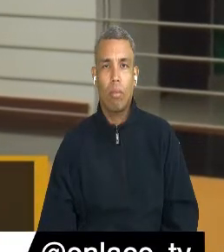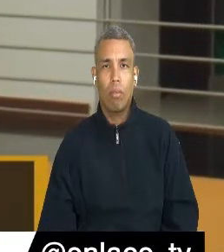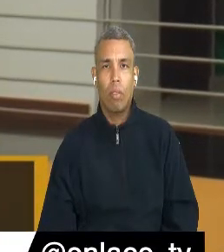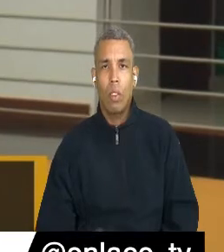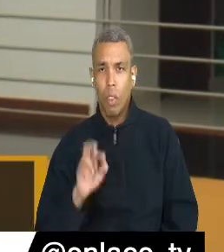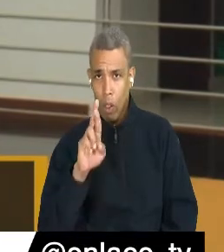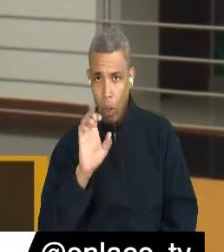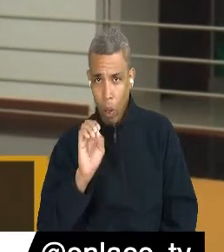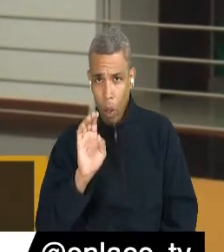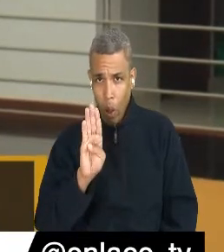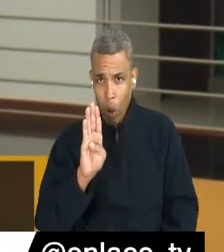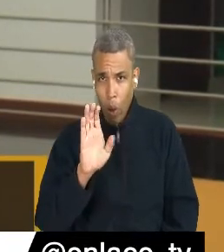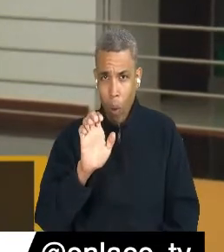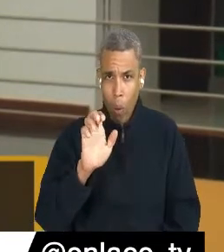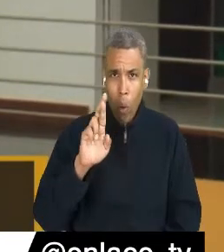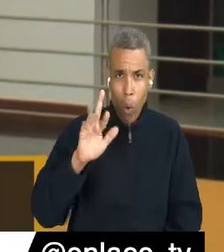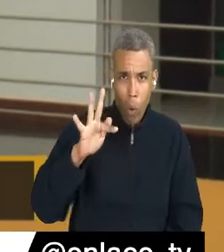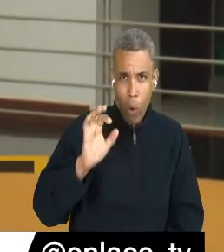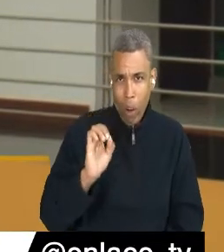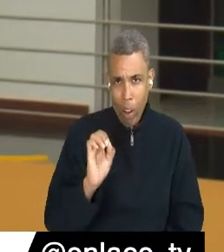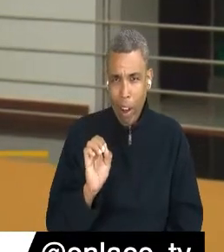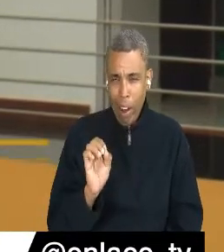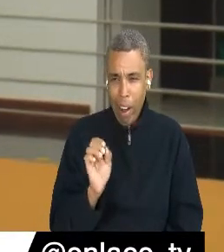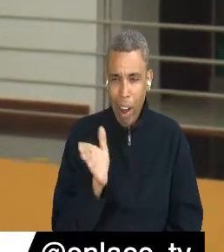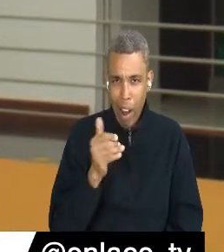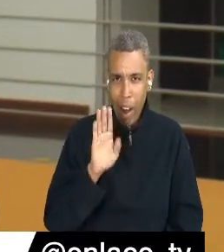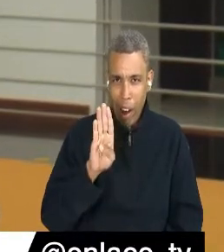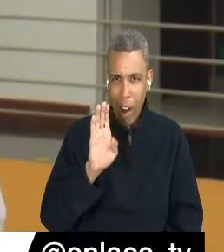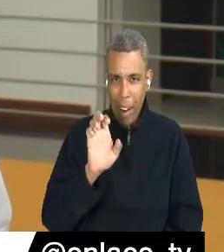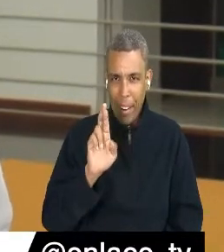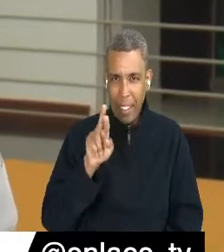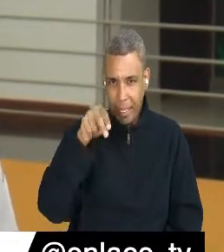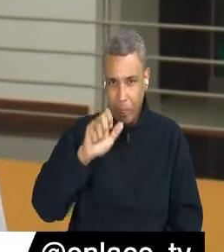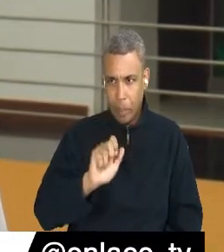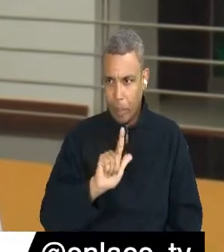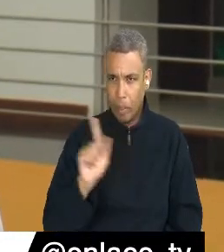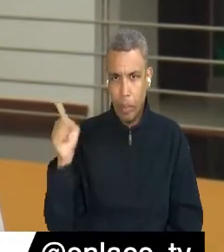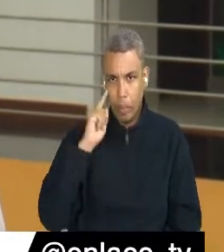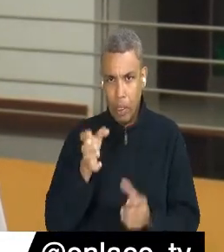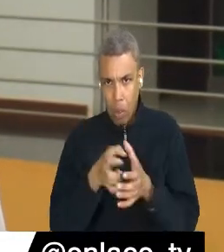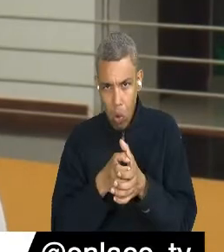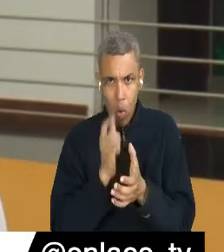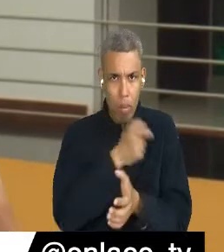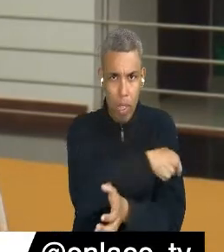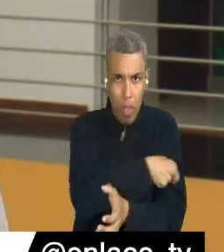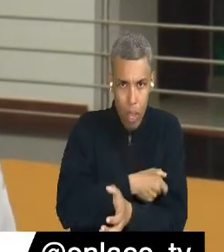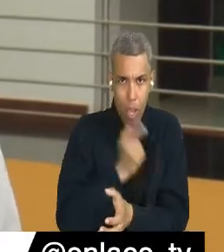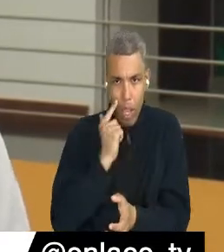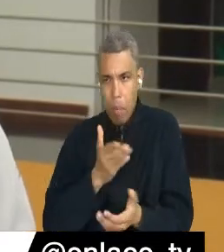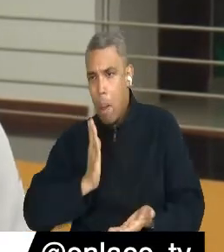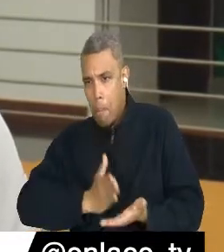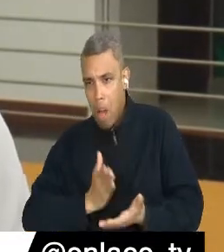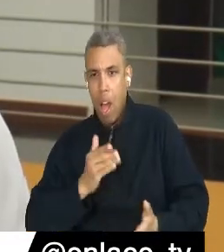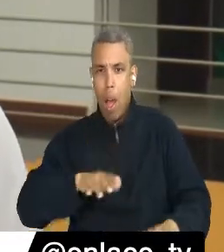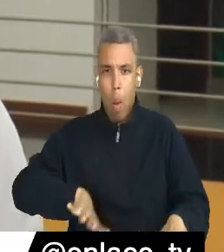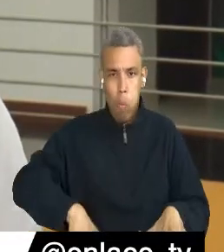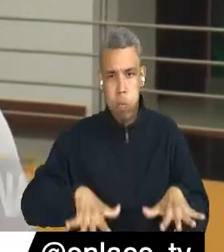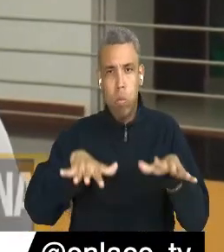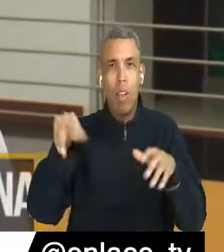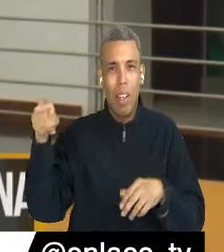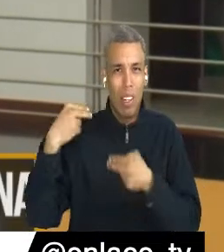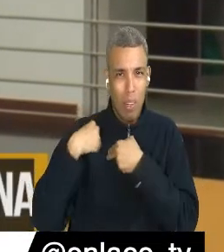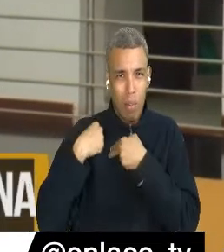Consejo Municipal para la Gestión del Riesgo de Desastres, nos entrega un reporte de cómo amanece este afluente, el más importante del país, a su paso